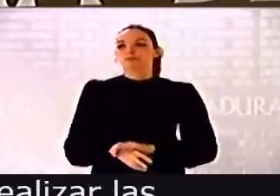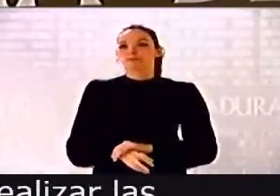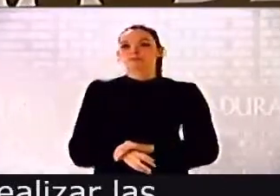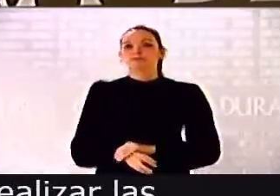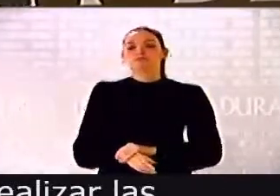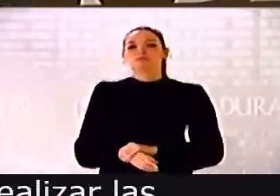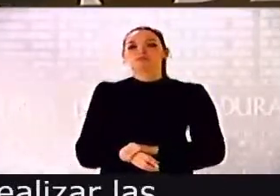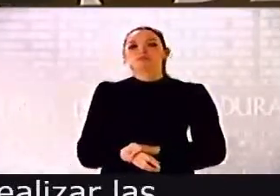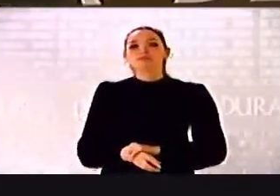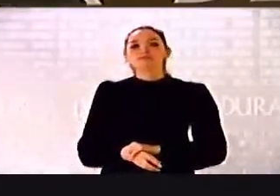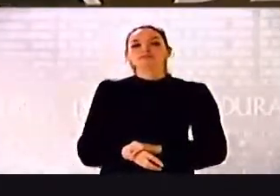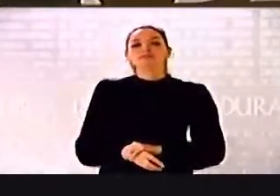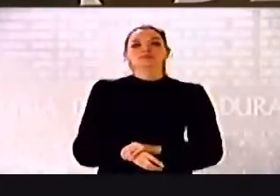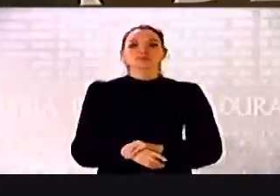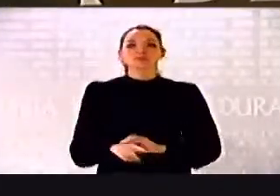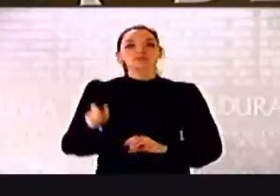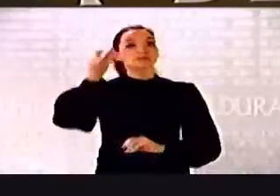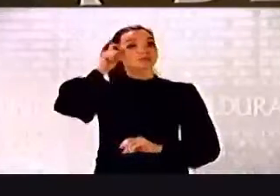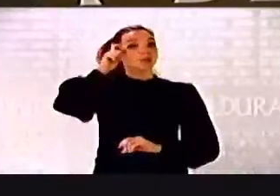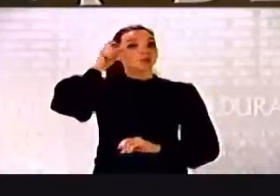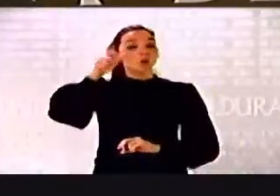La localidad de Aceuchal